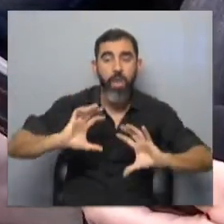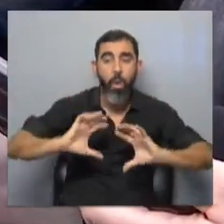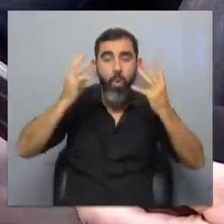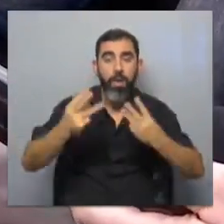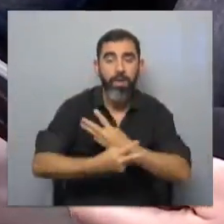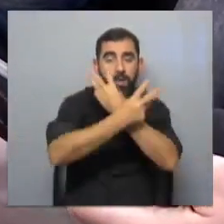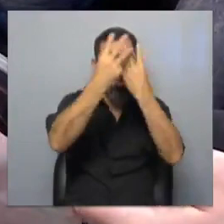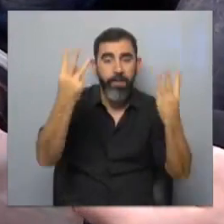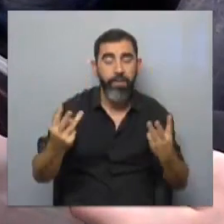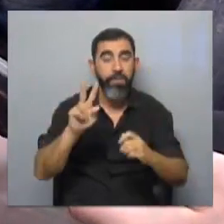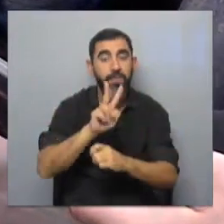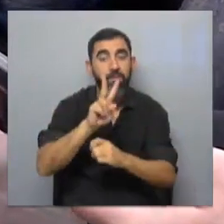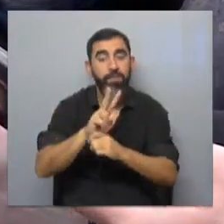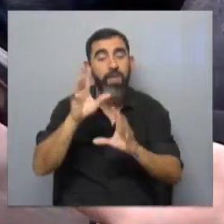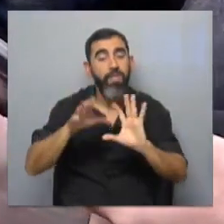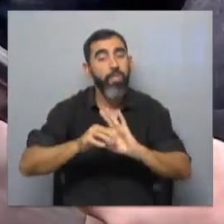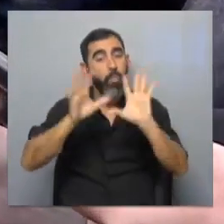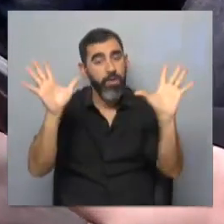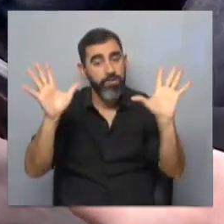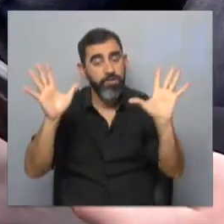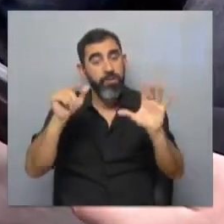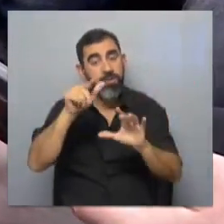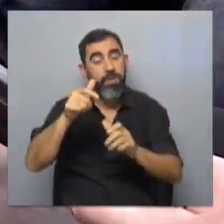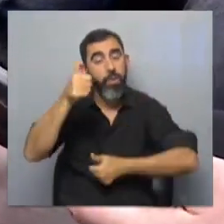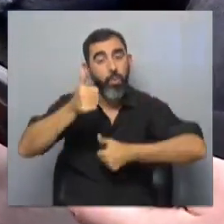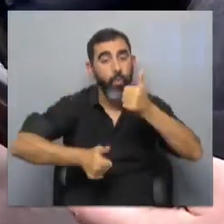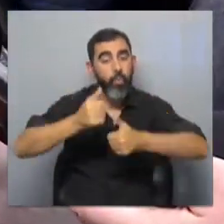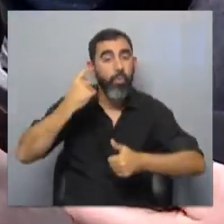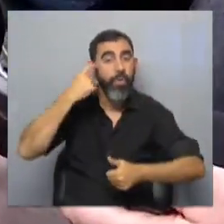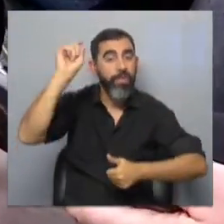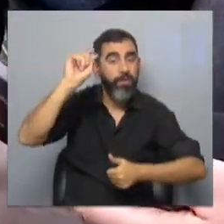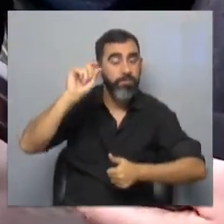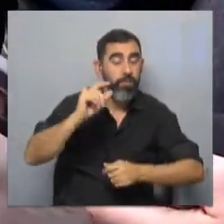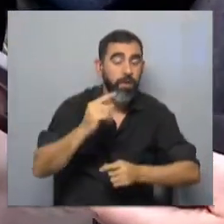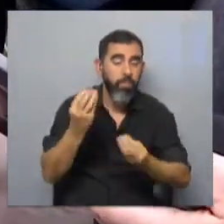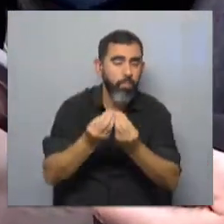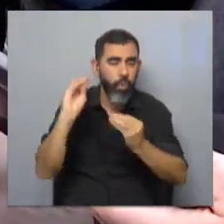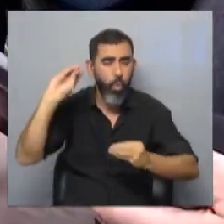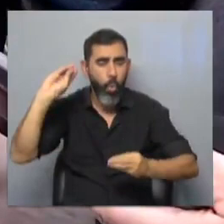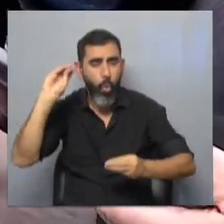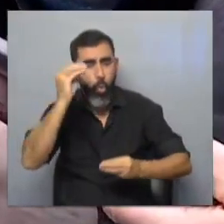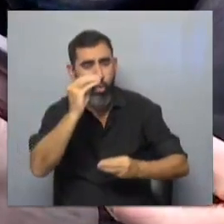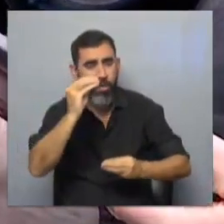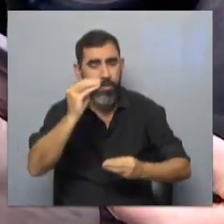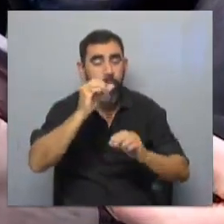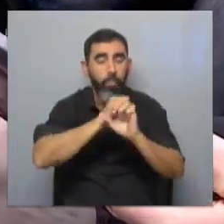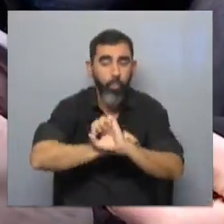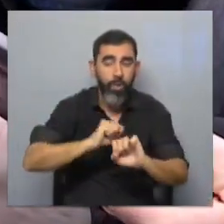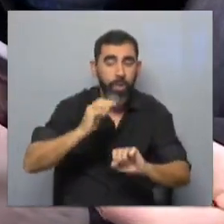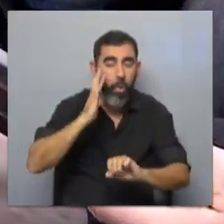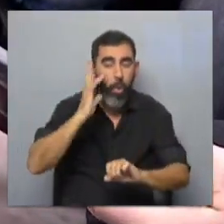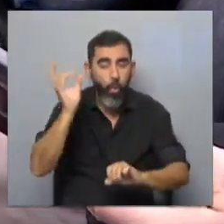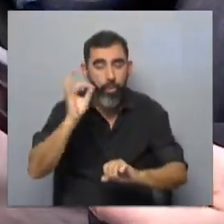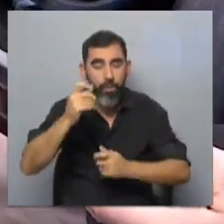general en defensa de la democracia, este concurso de ideas para que muchos jóvenes puedan tener la oportunidad